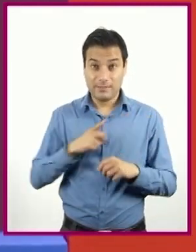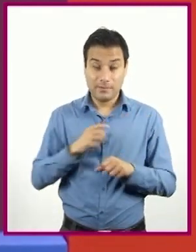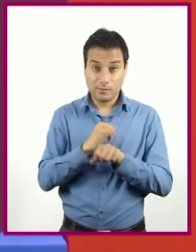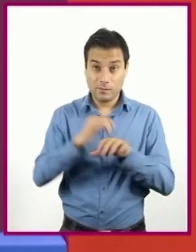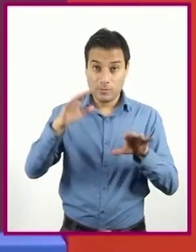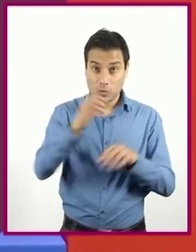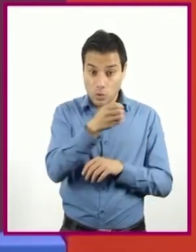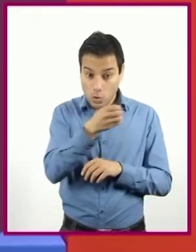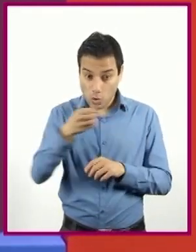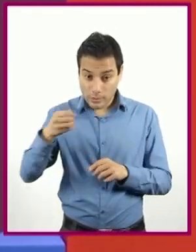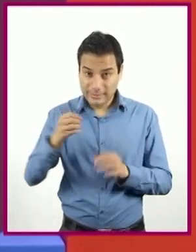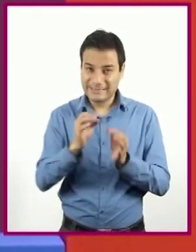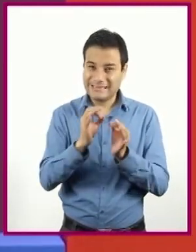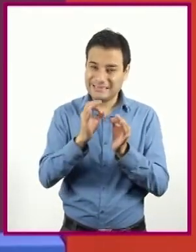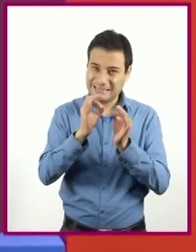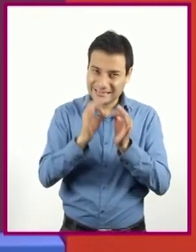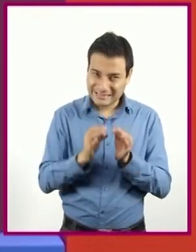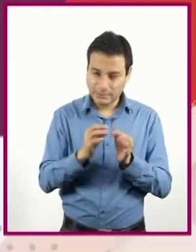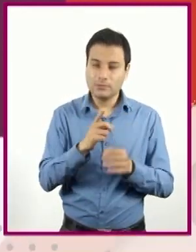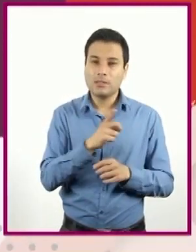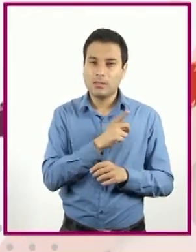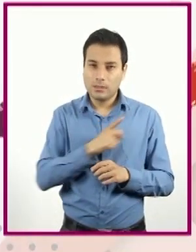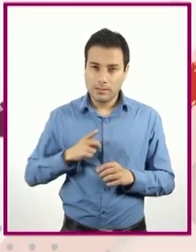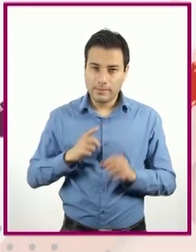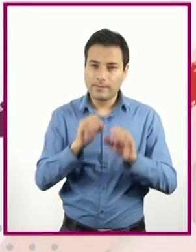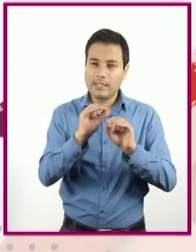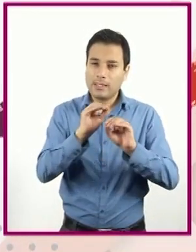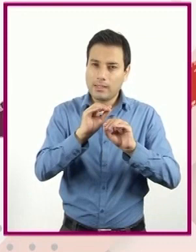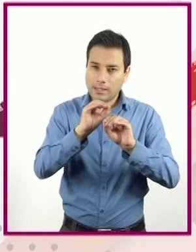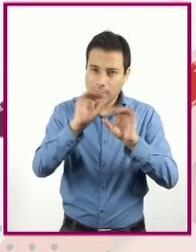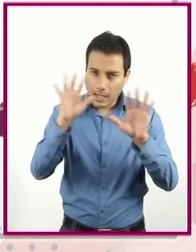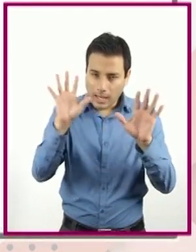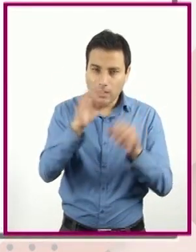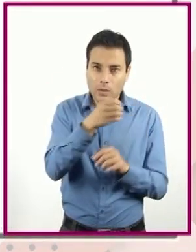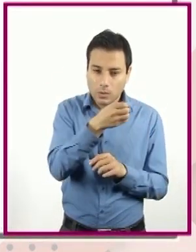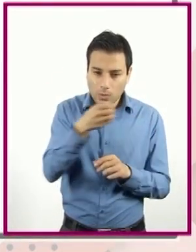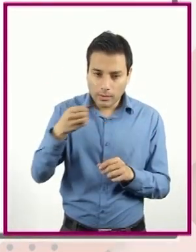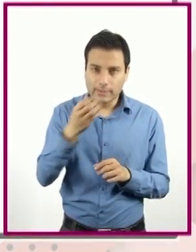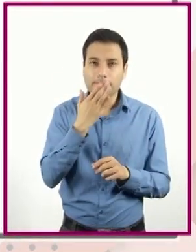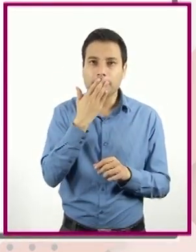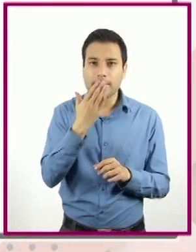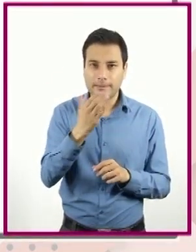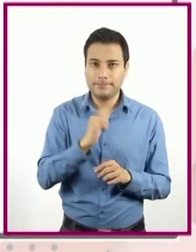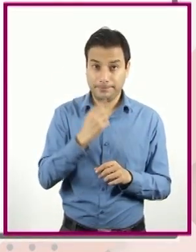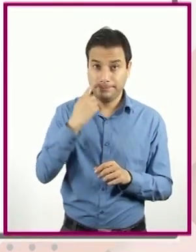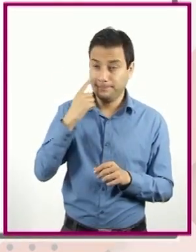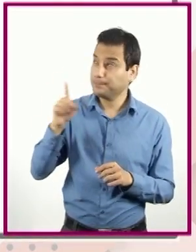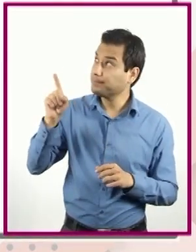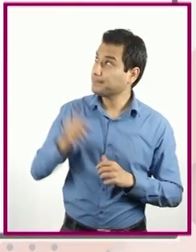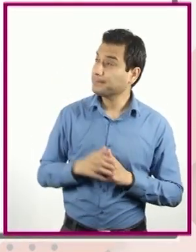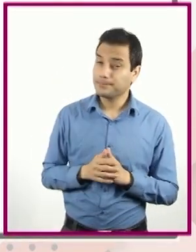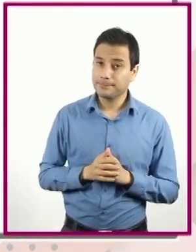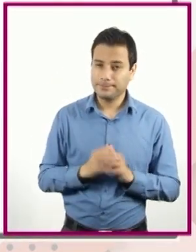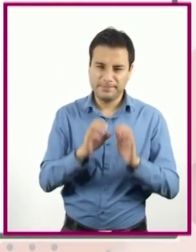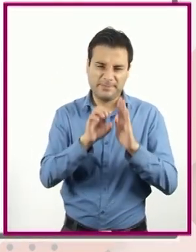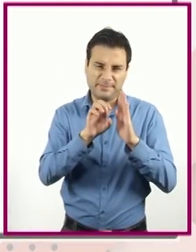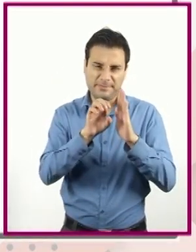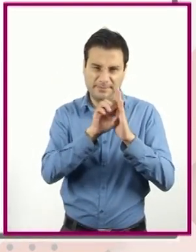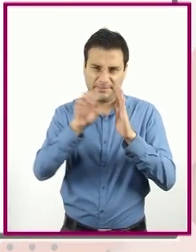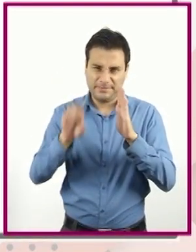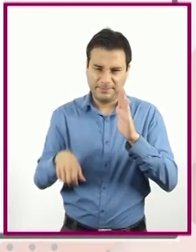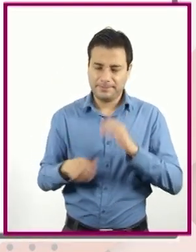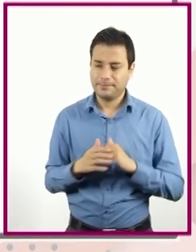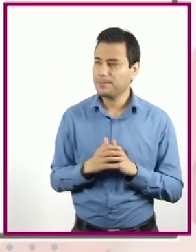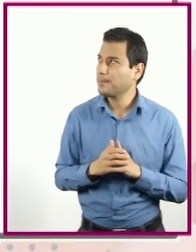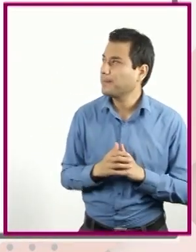información. Es necesario ser claros en la manera como la organizamos y presentamos. Por ejemplo, en esta